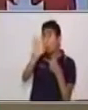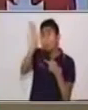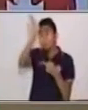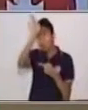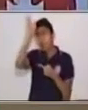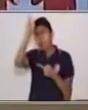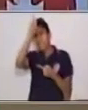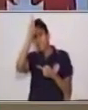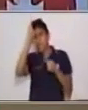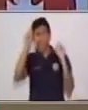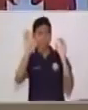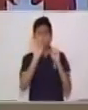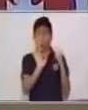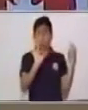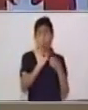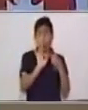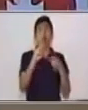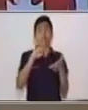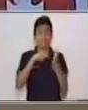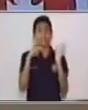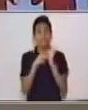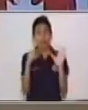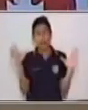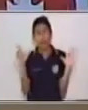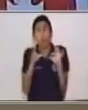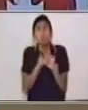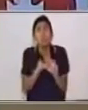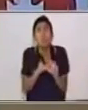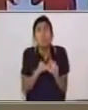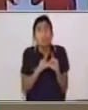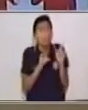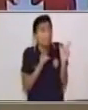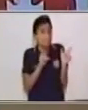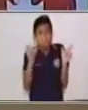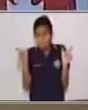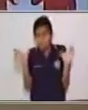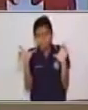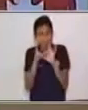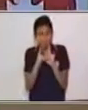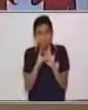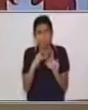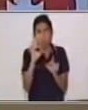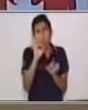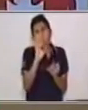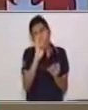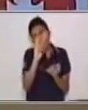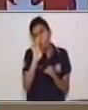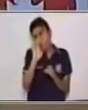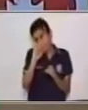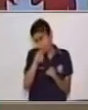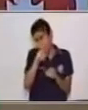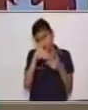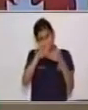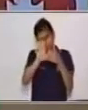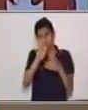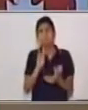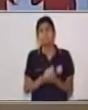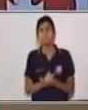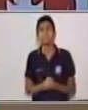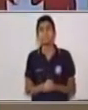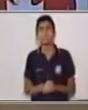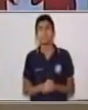analizar el análisis de la oración compuesta, pues ya entra diferente dentro de un análisis sintáctico distinto.